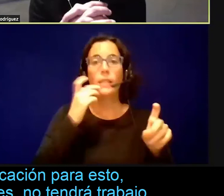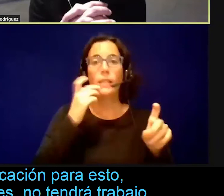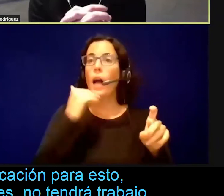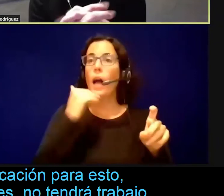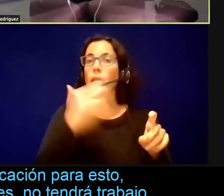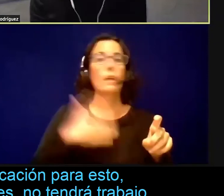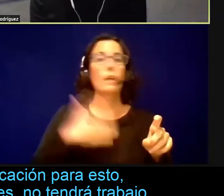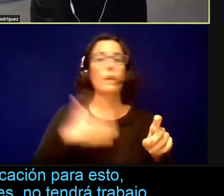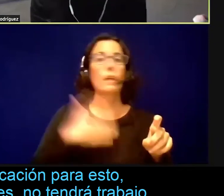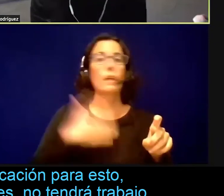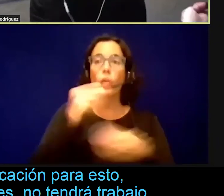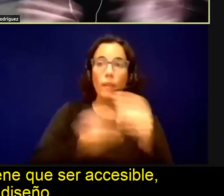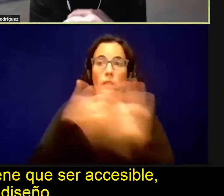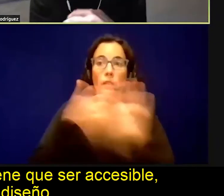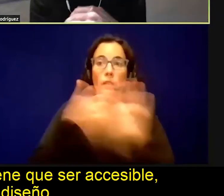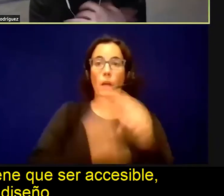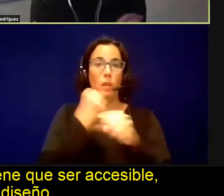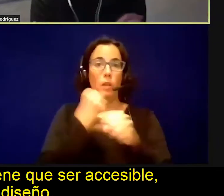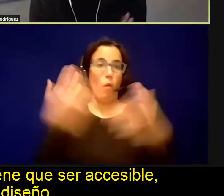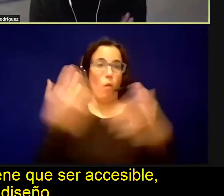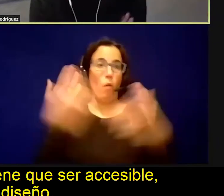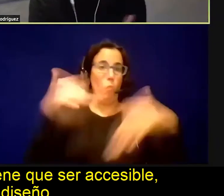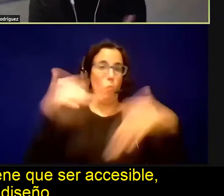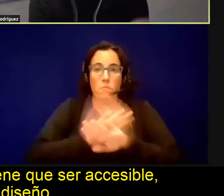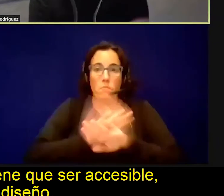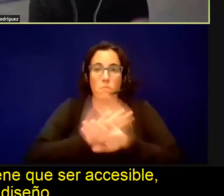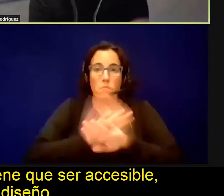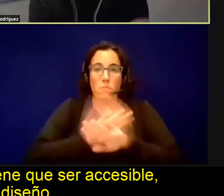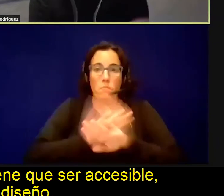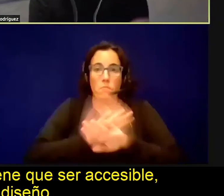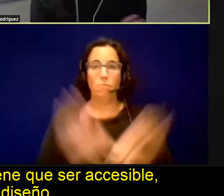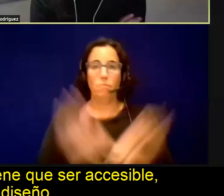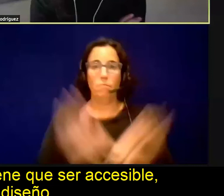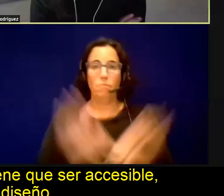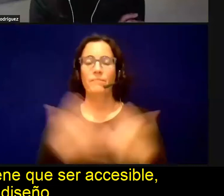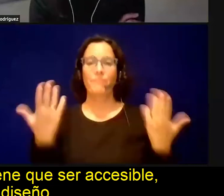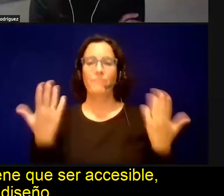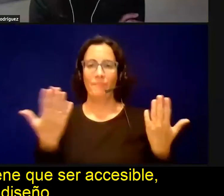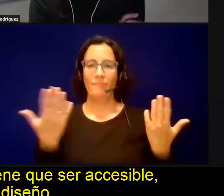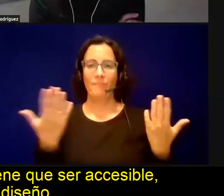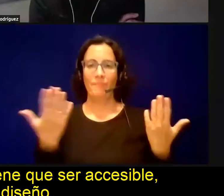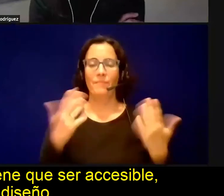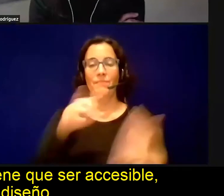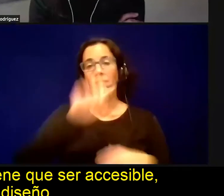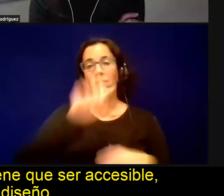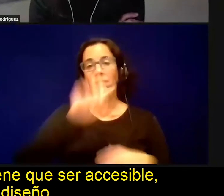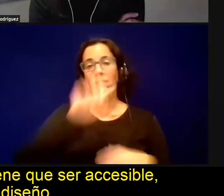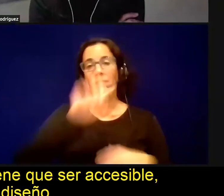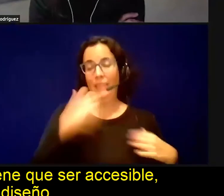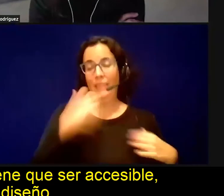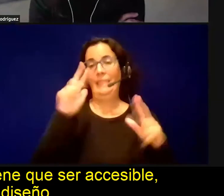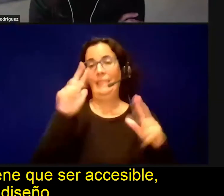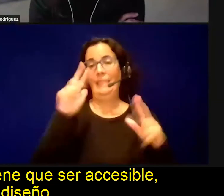trabajo, sin más. Eso es lo que yo veo. Y sobre todo, Pat, si me permites, que realmente al final un